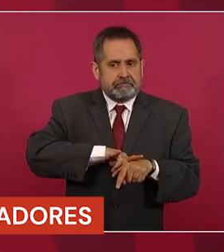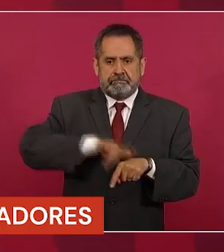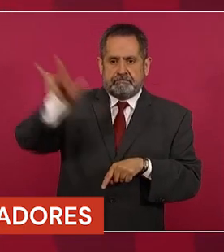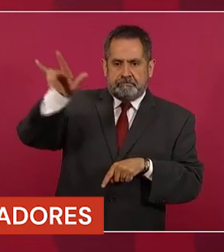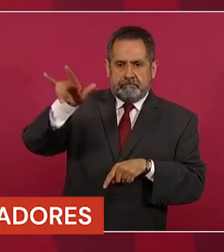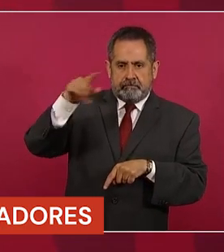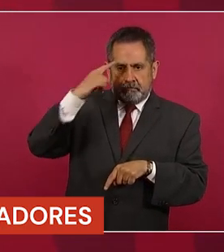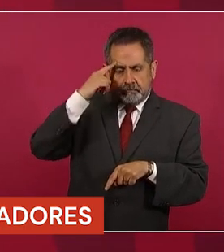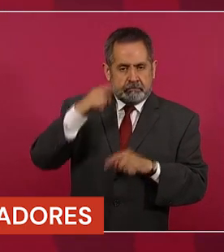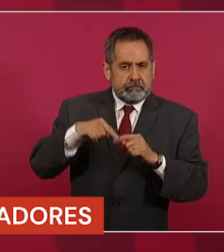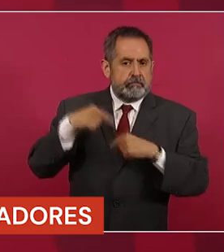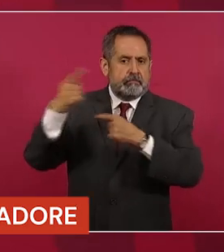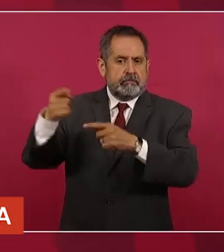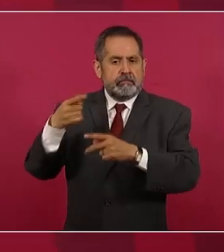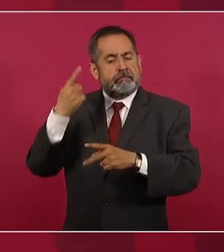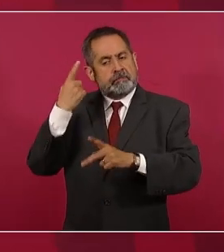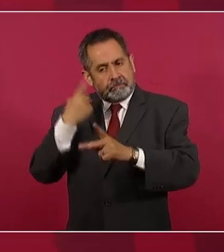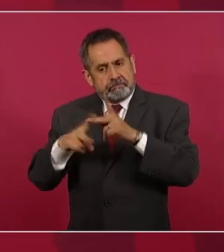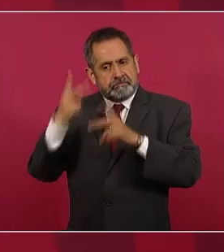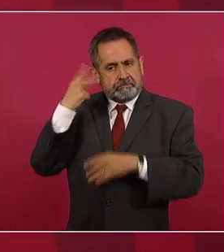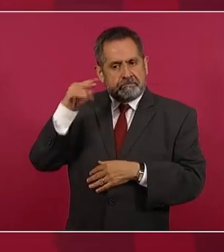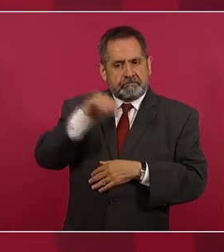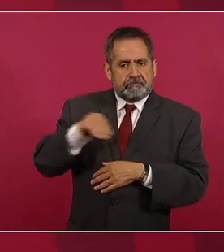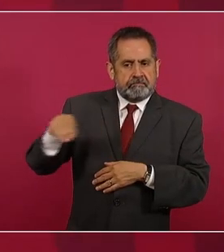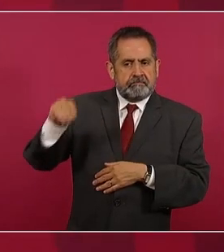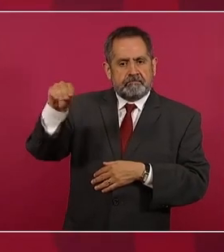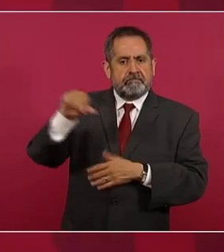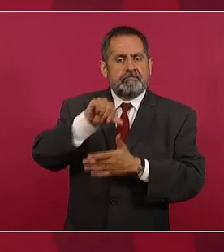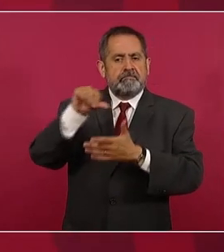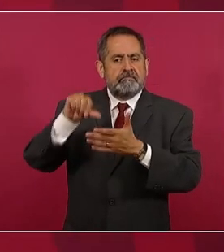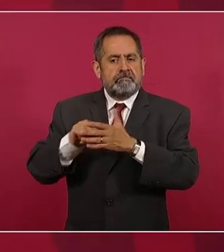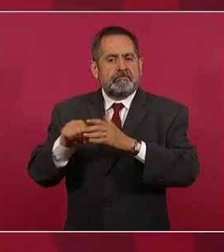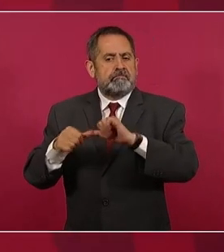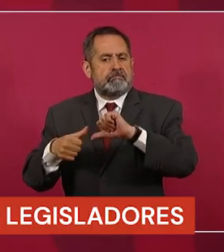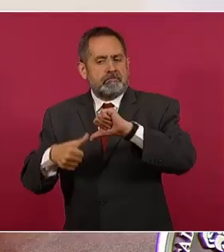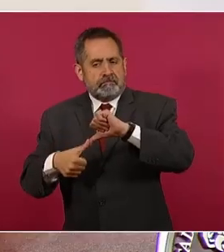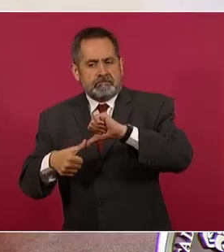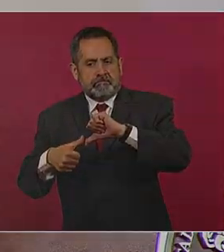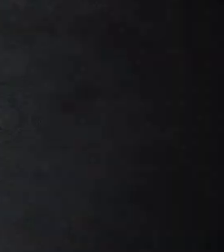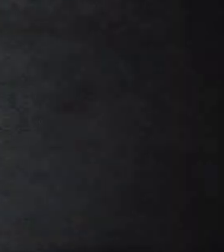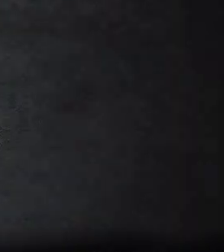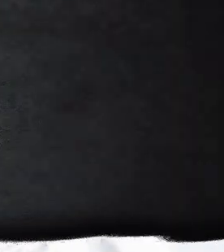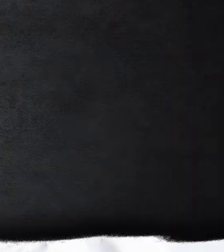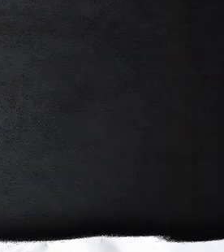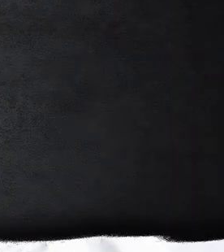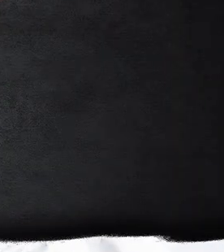para iniciar la gira a Centroamérica y a Cuba.